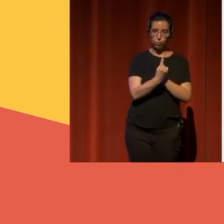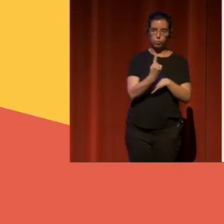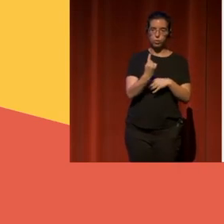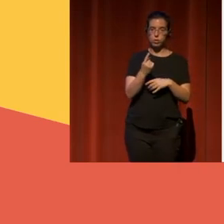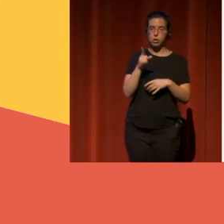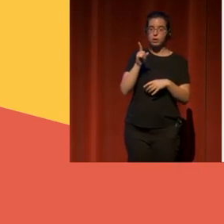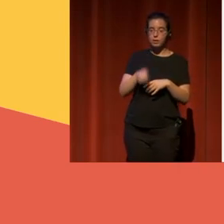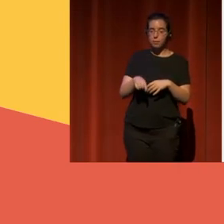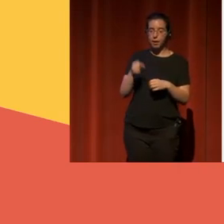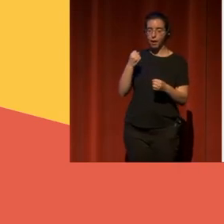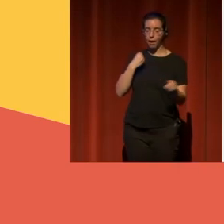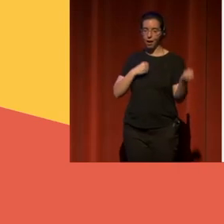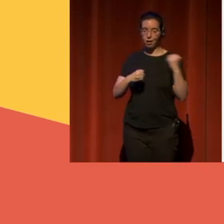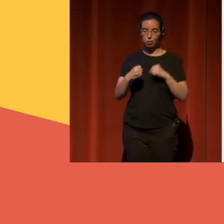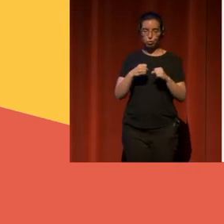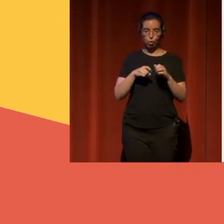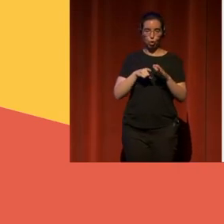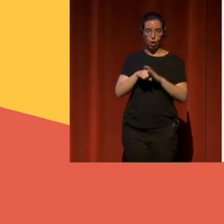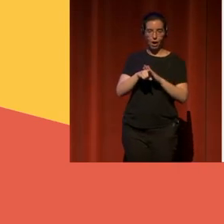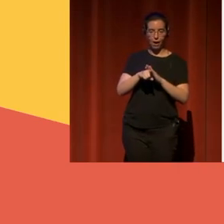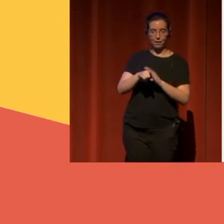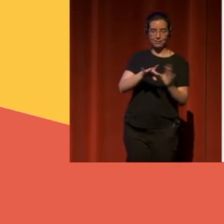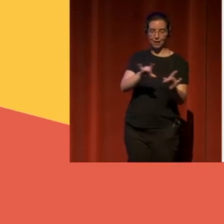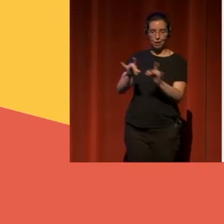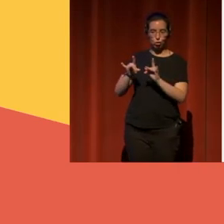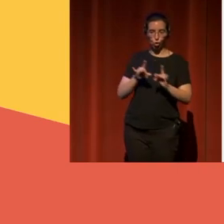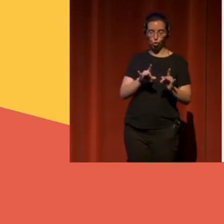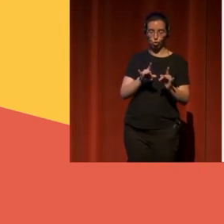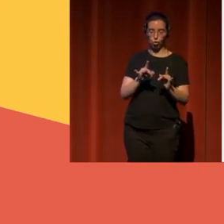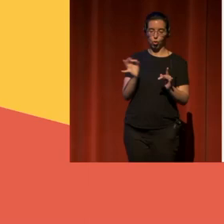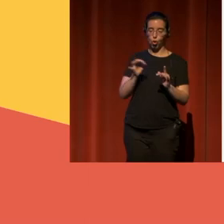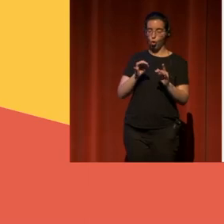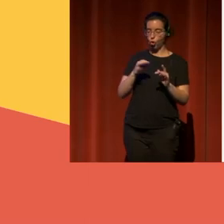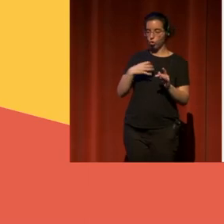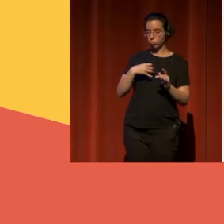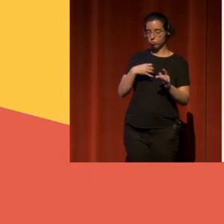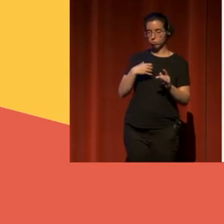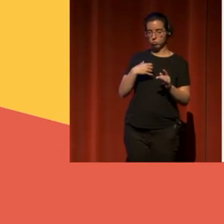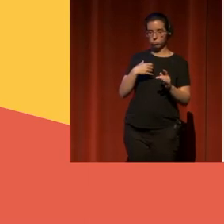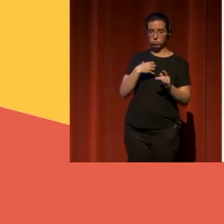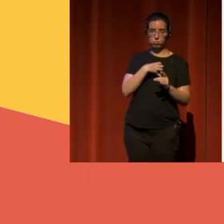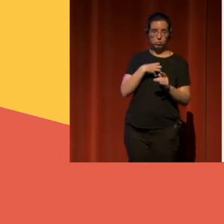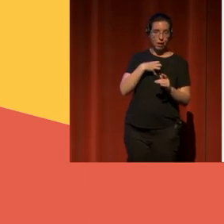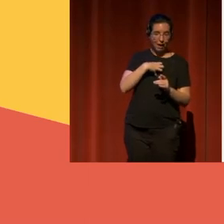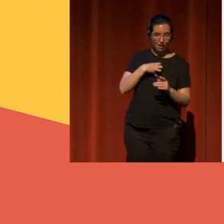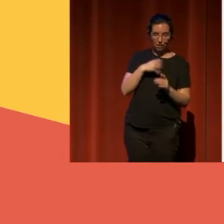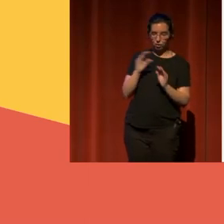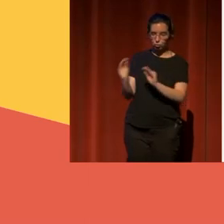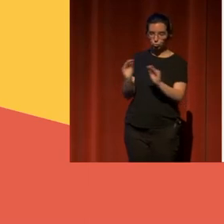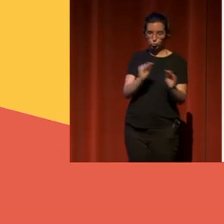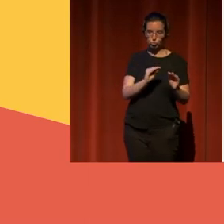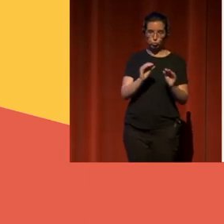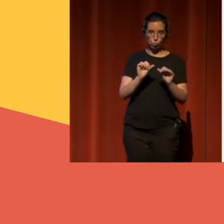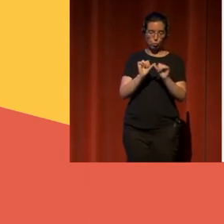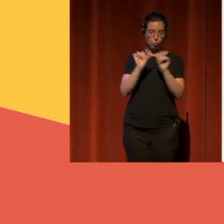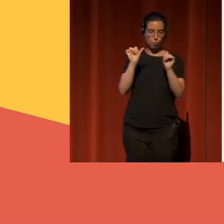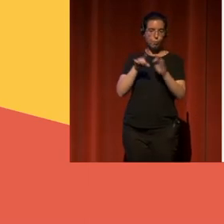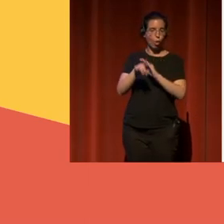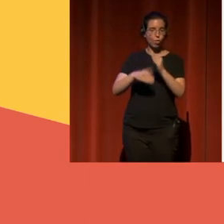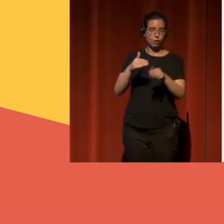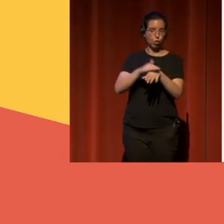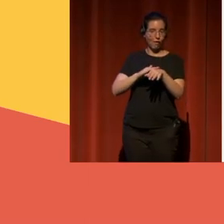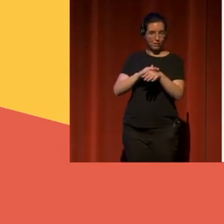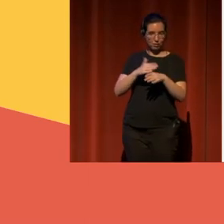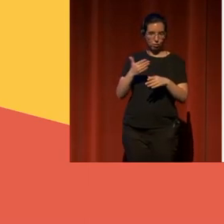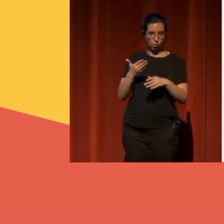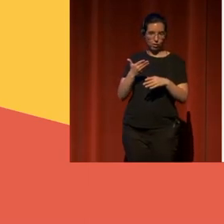tipo de actores o agentes del territorio definidos y con las tareas que componen el proceso básico de implantación. Con